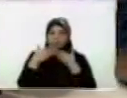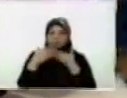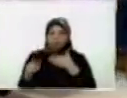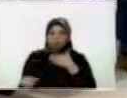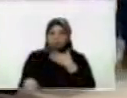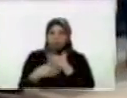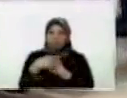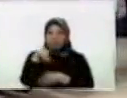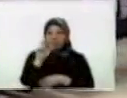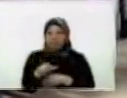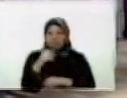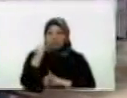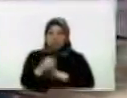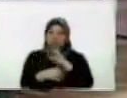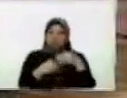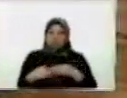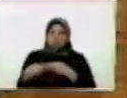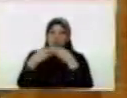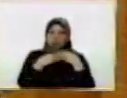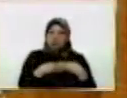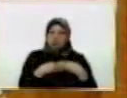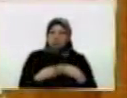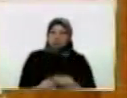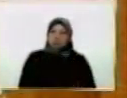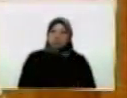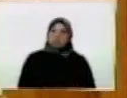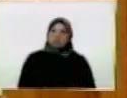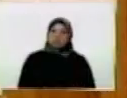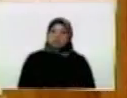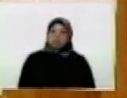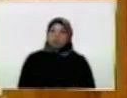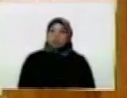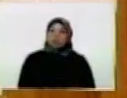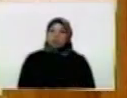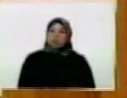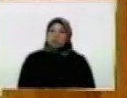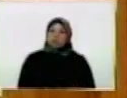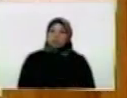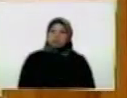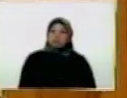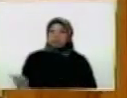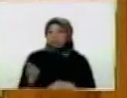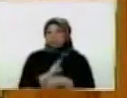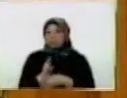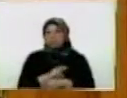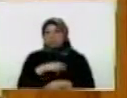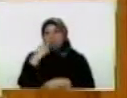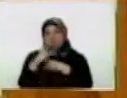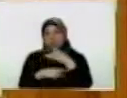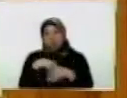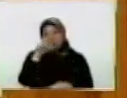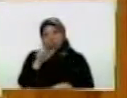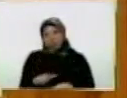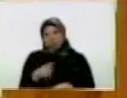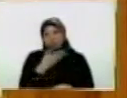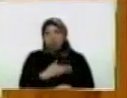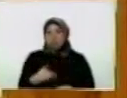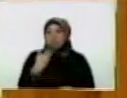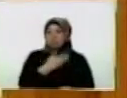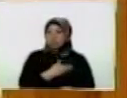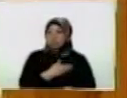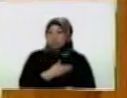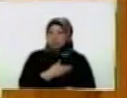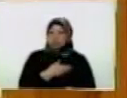intenciones del imperio norteamericano. Y hubo que acelerar, hubo que poner marcha firme a través de las misiones, de tratar